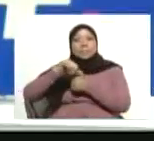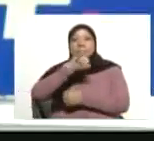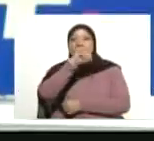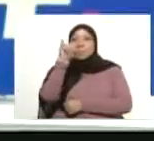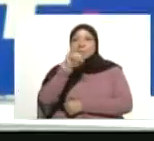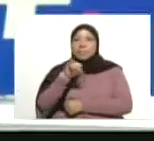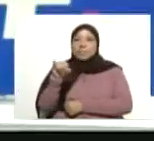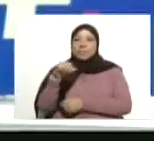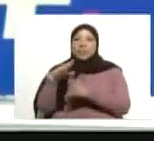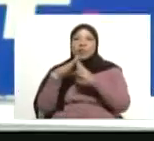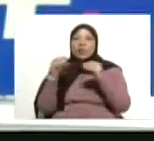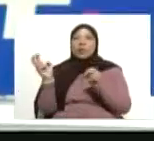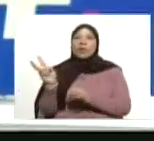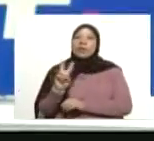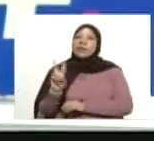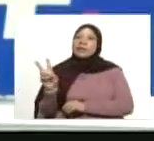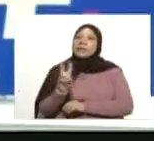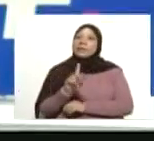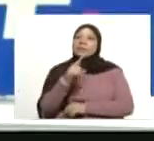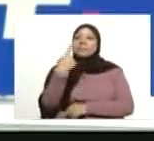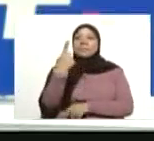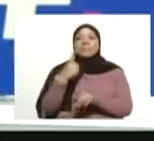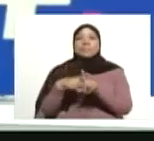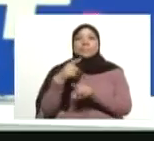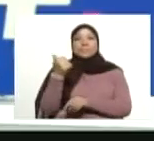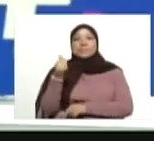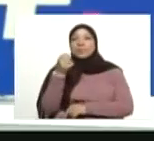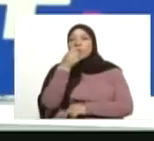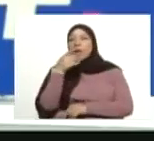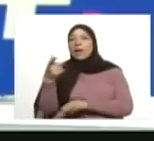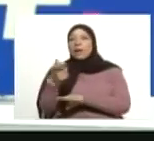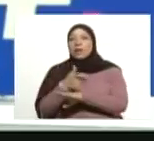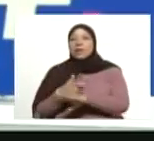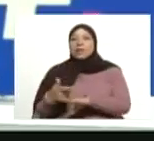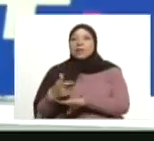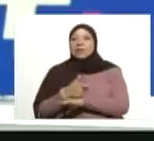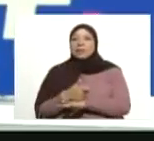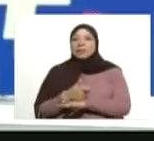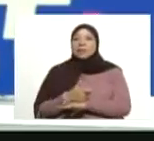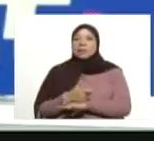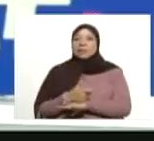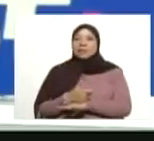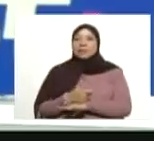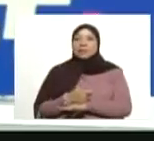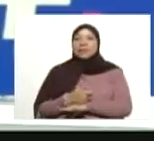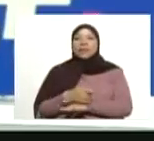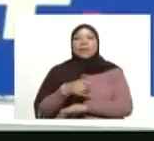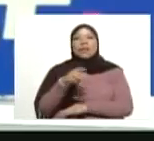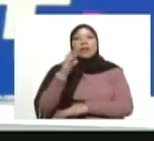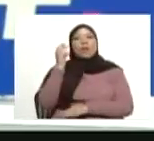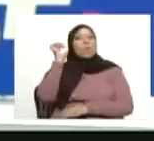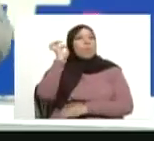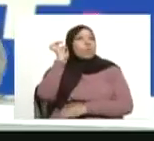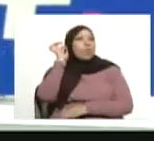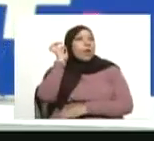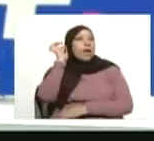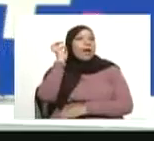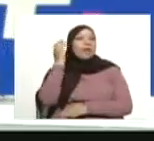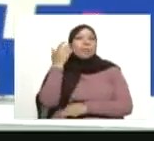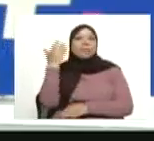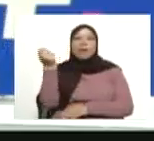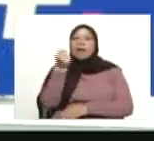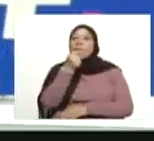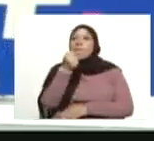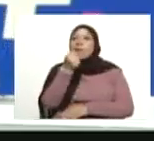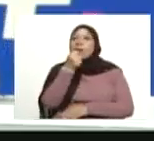y para el país del 1x10 del buen gobierno. Vamos a darle la palabra a Jocelyn Correa. Adelante,